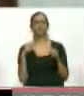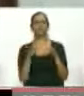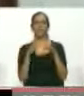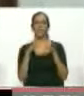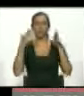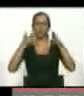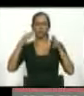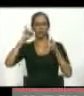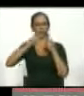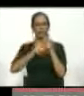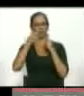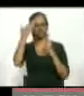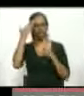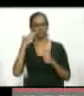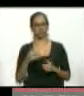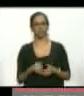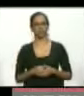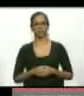vuelos